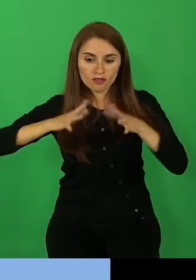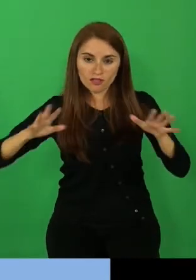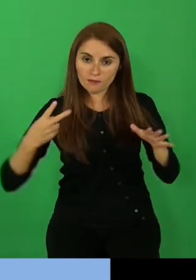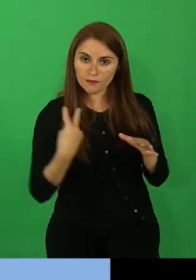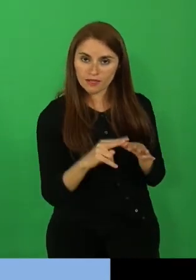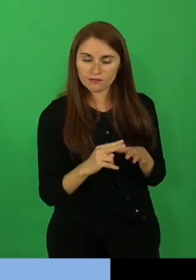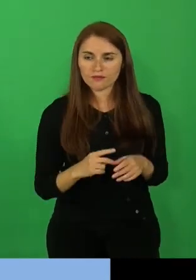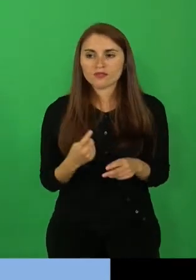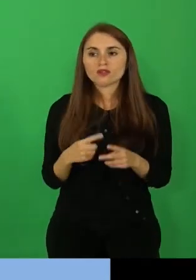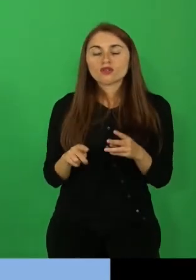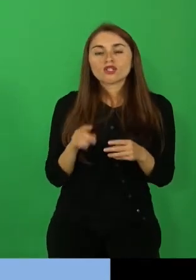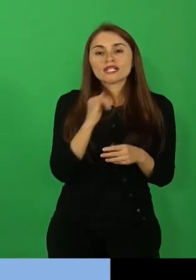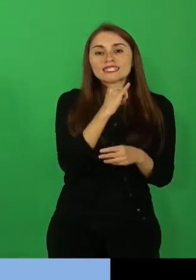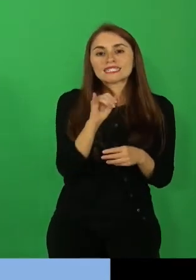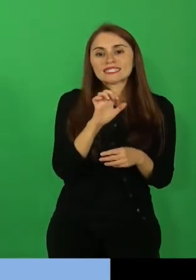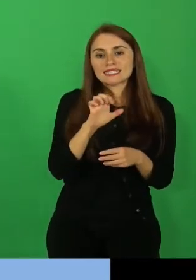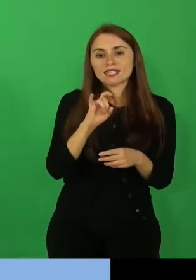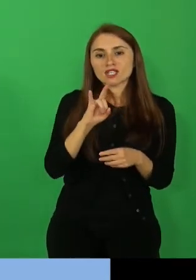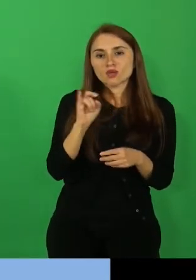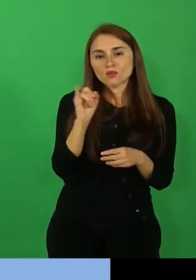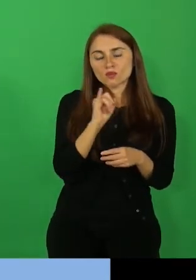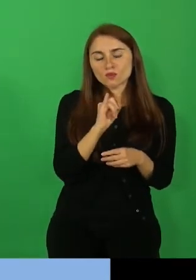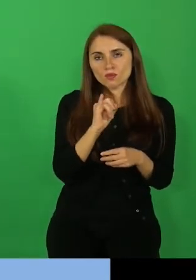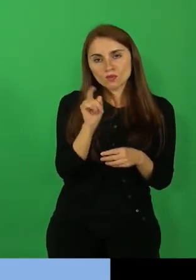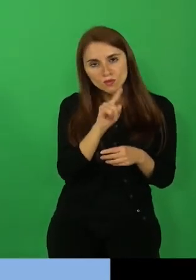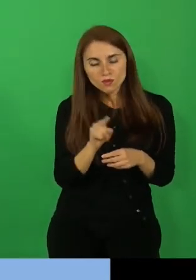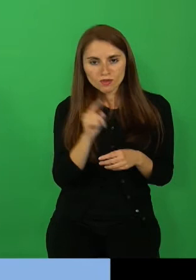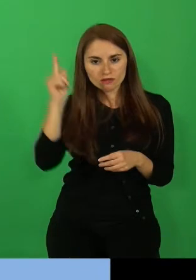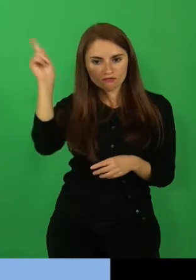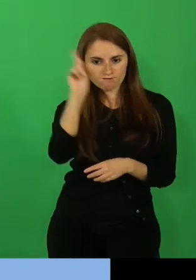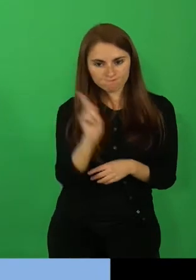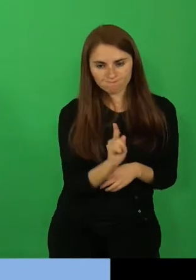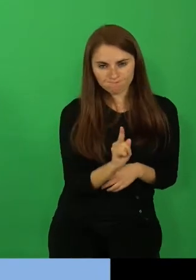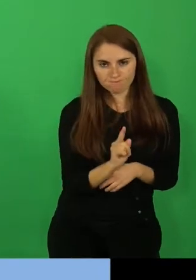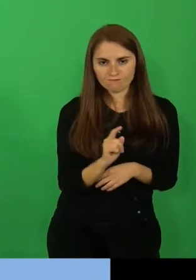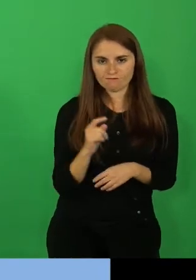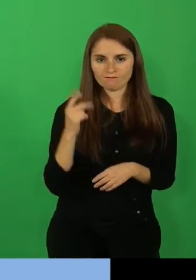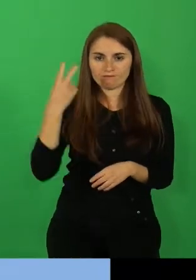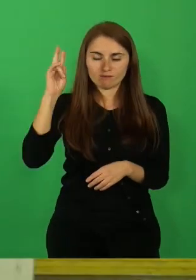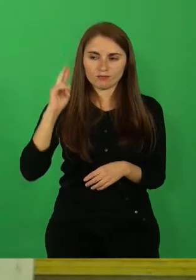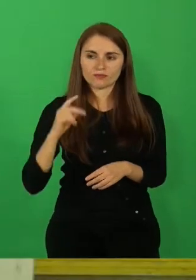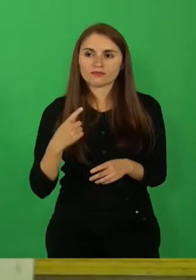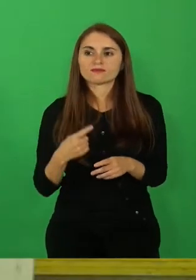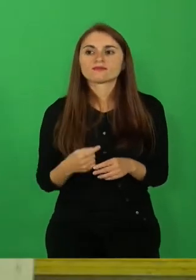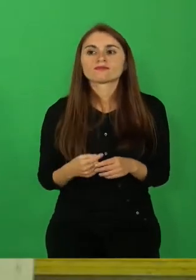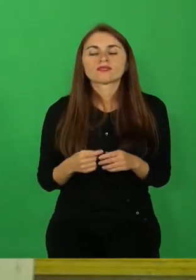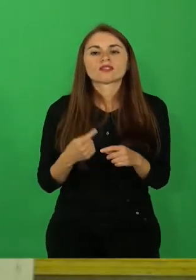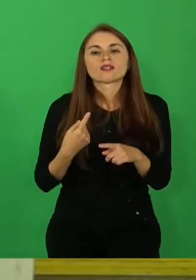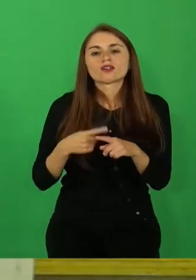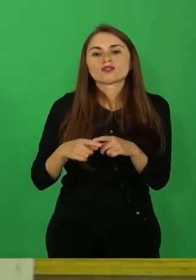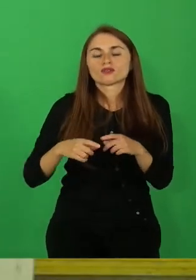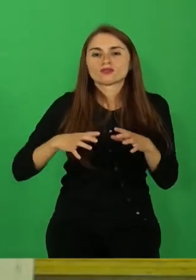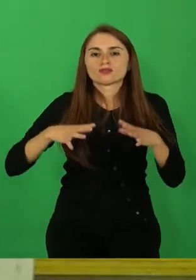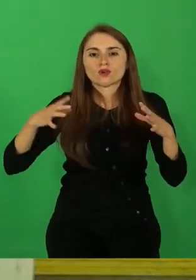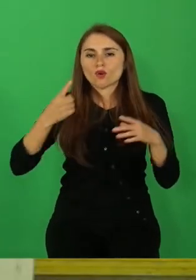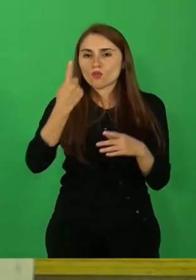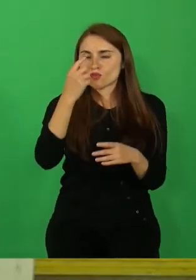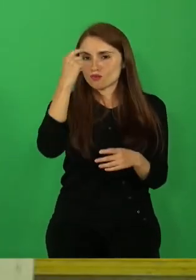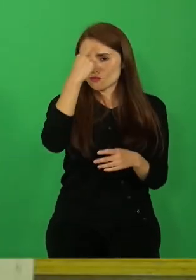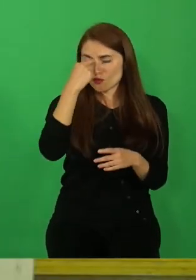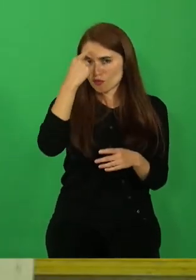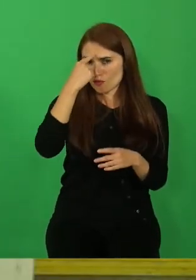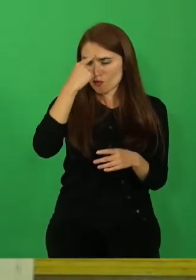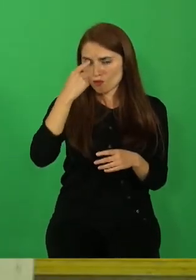a Zeus, que es el dios del rayo, y finalmente un cíclope, que también aparecen mucho en los mitos, que son estos gigantes que poseen un solo